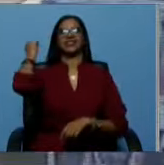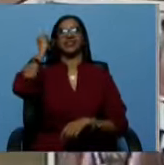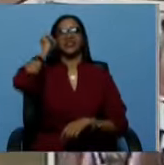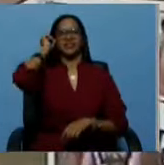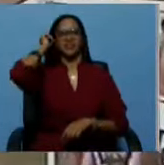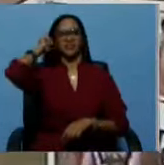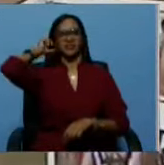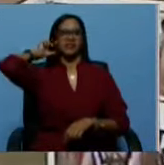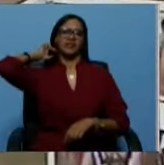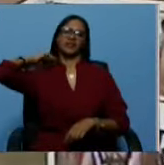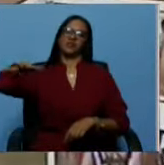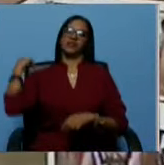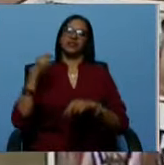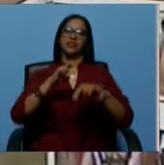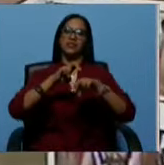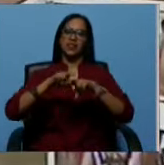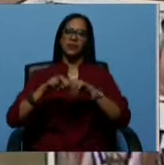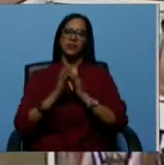Siéntese, pues, por favor.